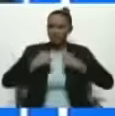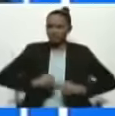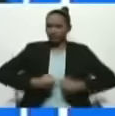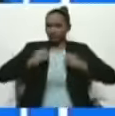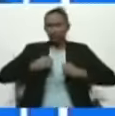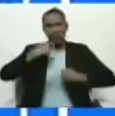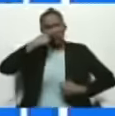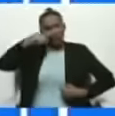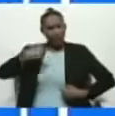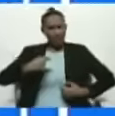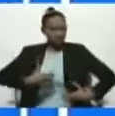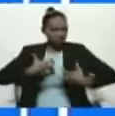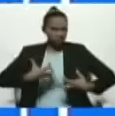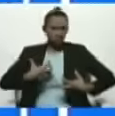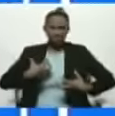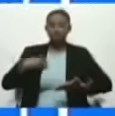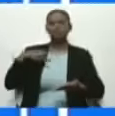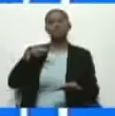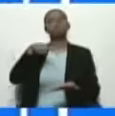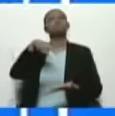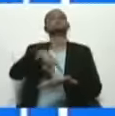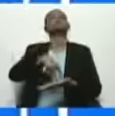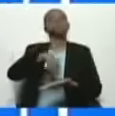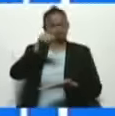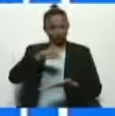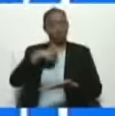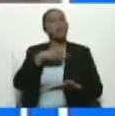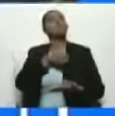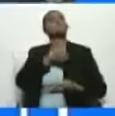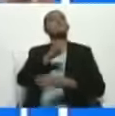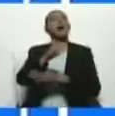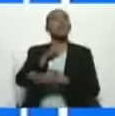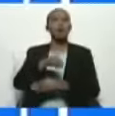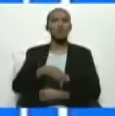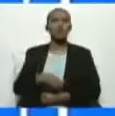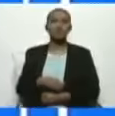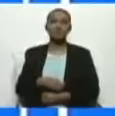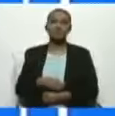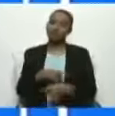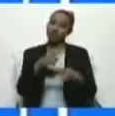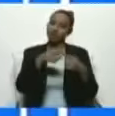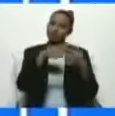Y decirle, acepto el reto, vamos a Santa Inés. Lo demás es historia.